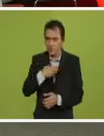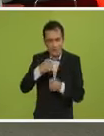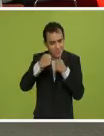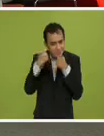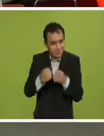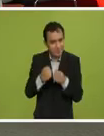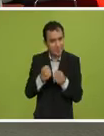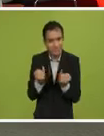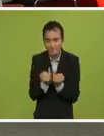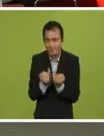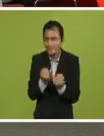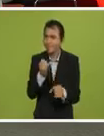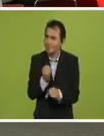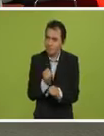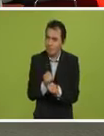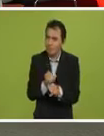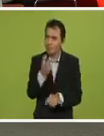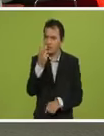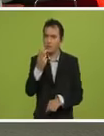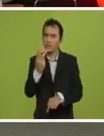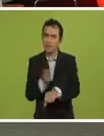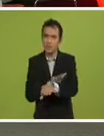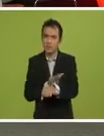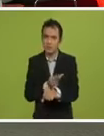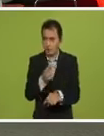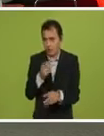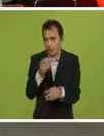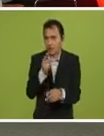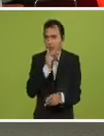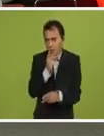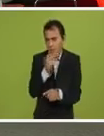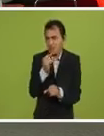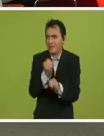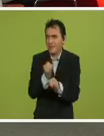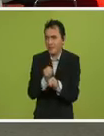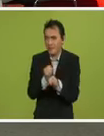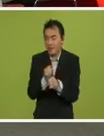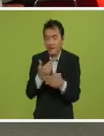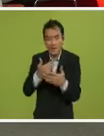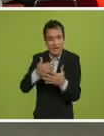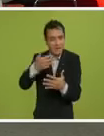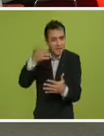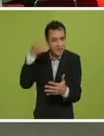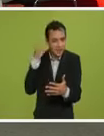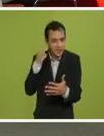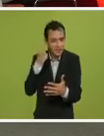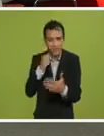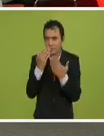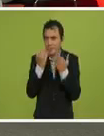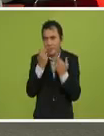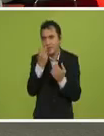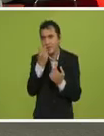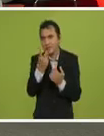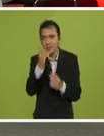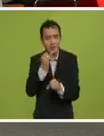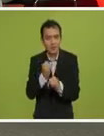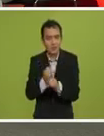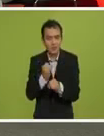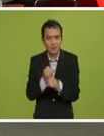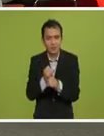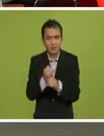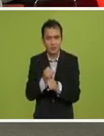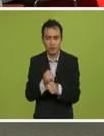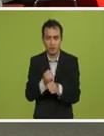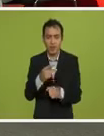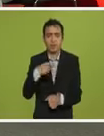Internet. Esto pasa, y ahorita que dices la palabra Internet, pues decimos que hace unos años no teníamos esta práctica del Internet, ¿no? Decimos que